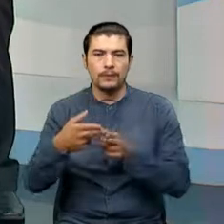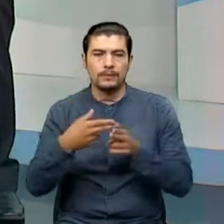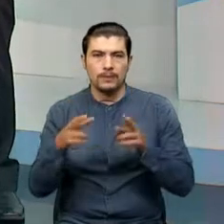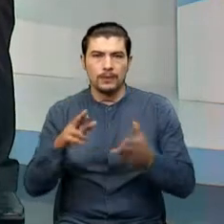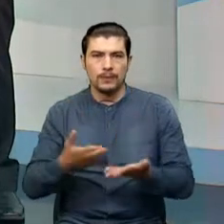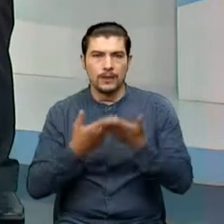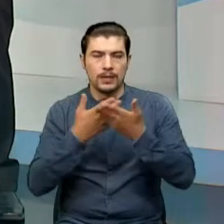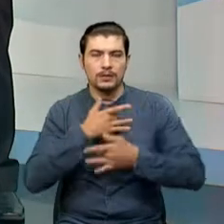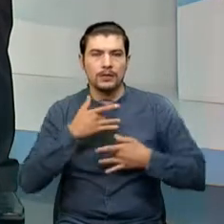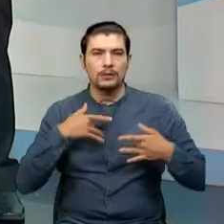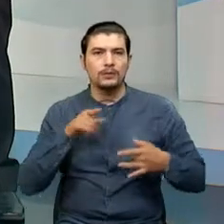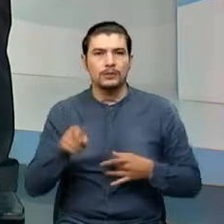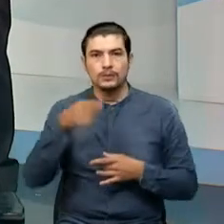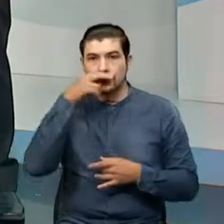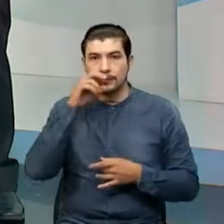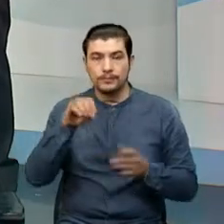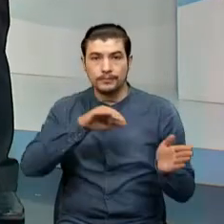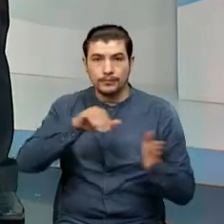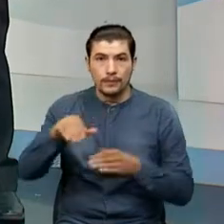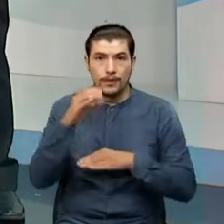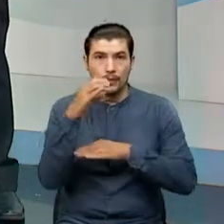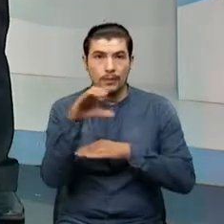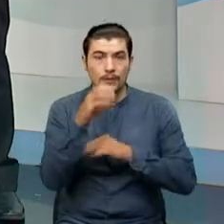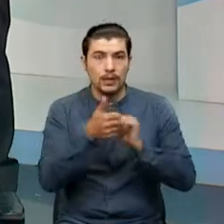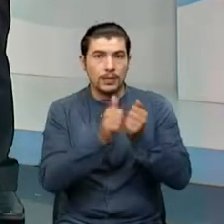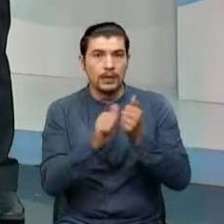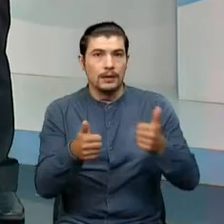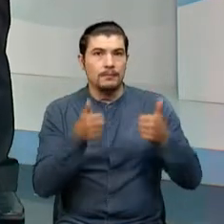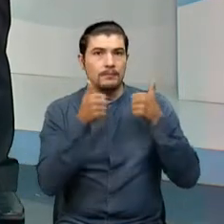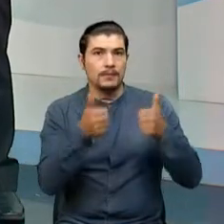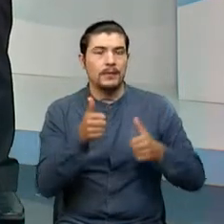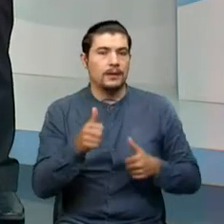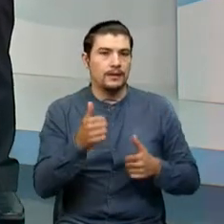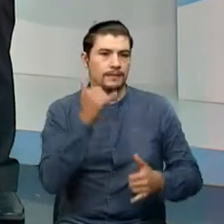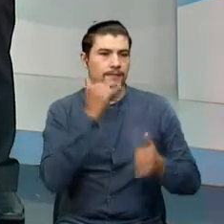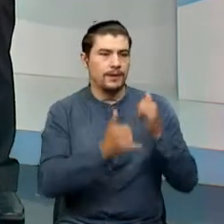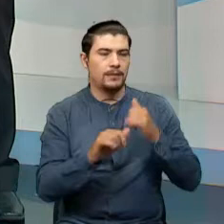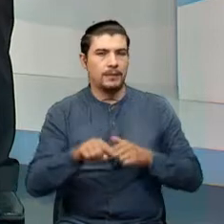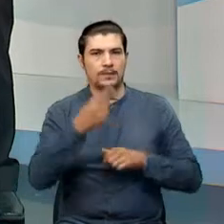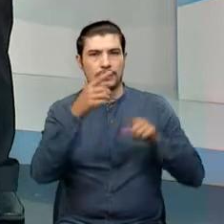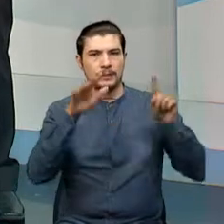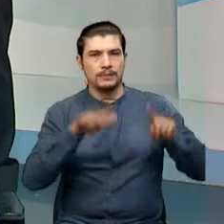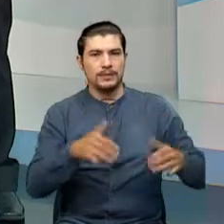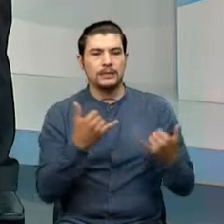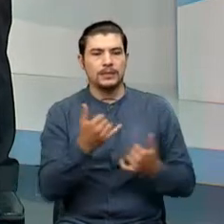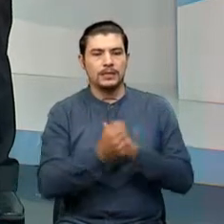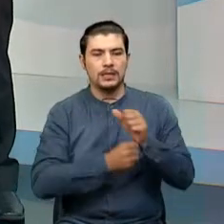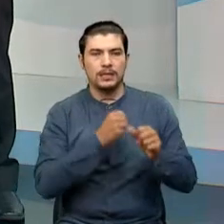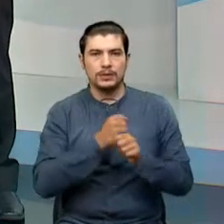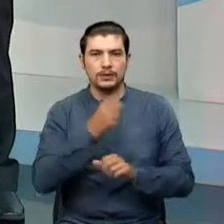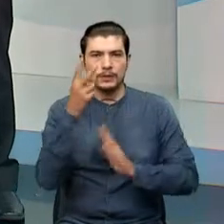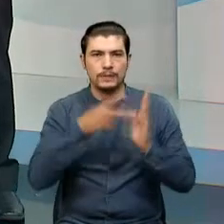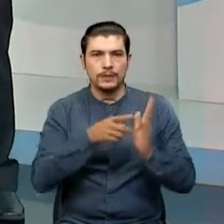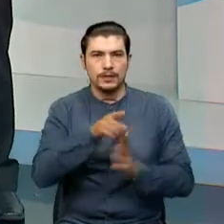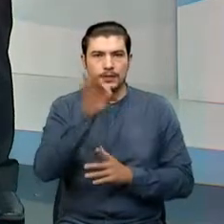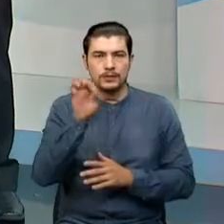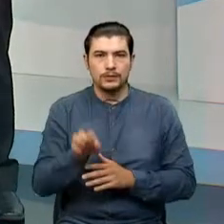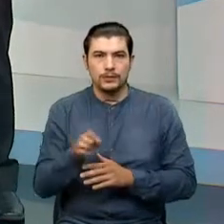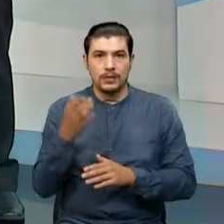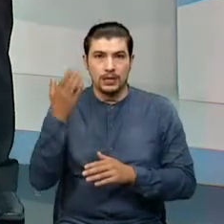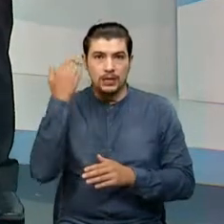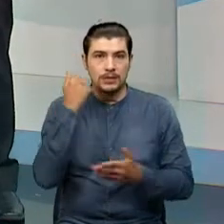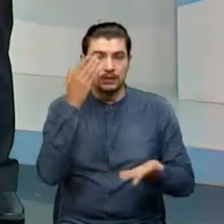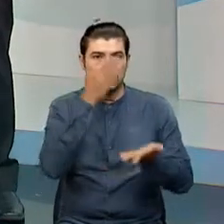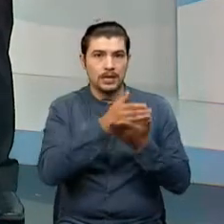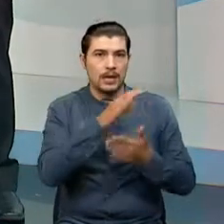y hablamos ahora del cúcuta deportivo porque término de gran manera su primer semestre de este 2010 y 8 goleó 3 por 0 en su visita al athletic o de